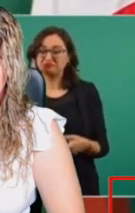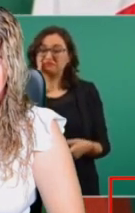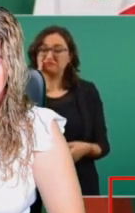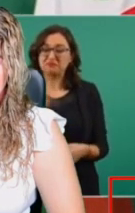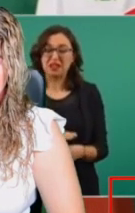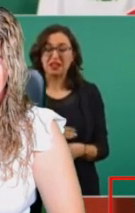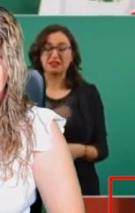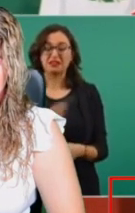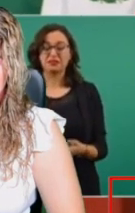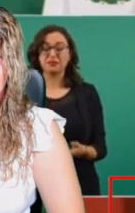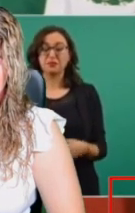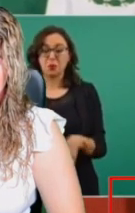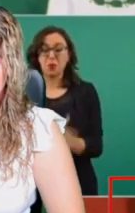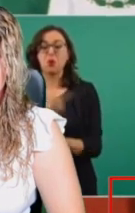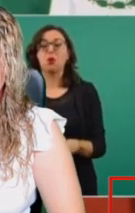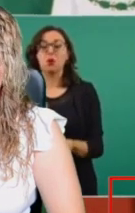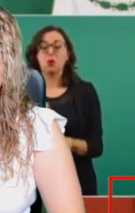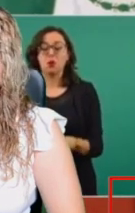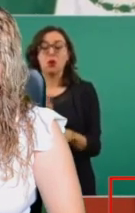porque